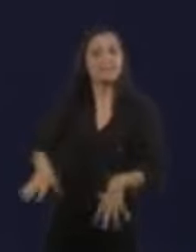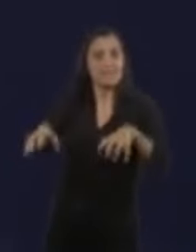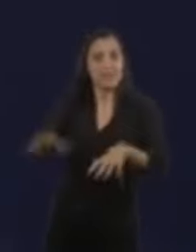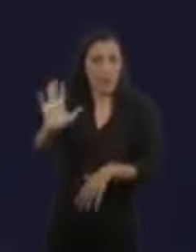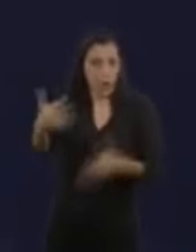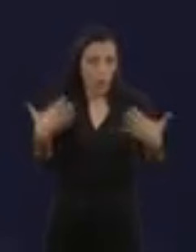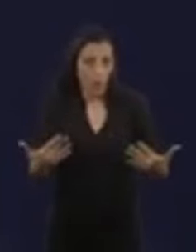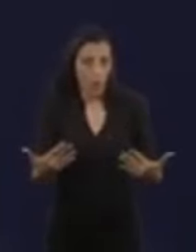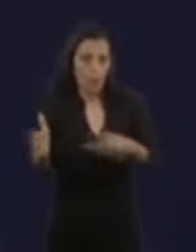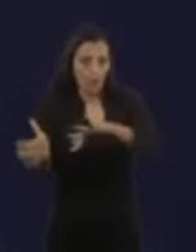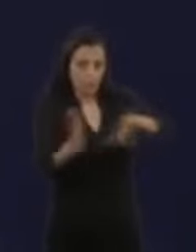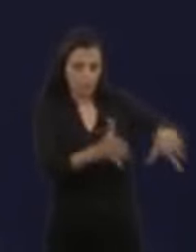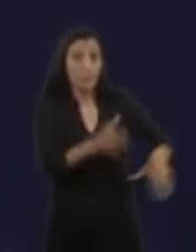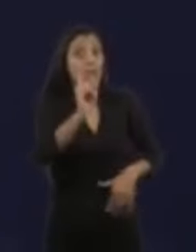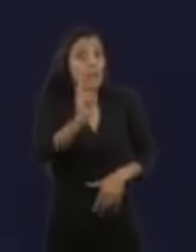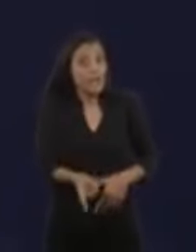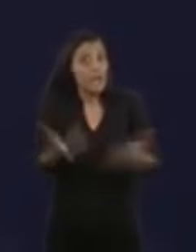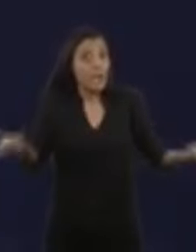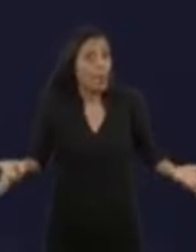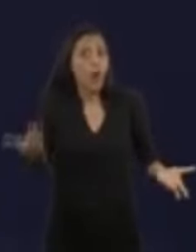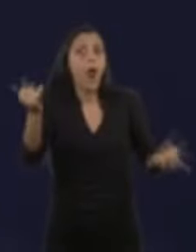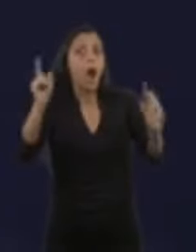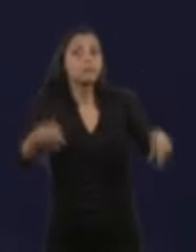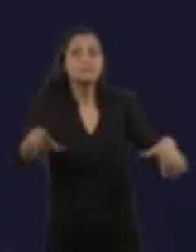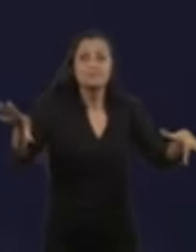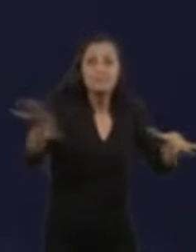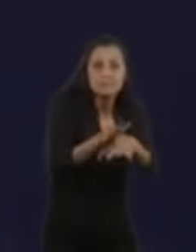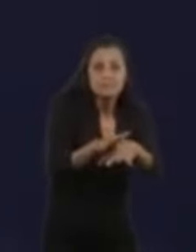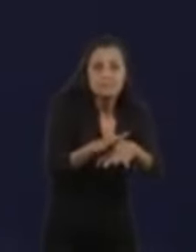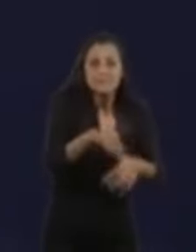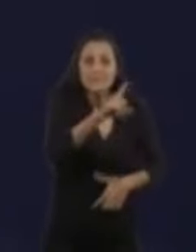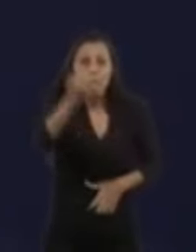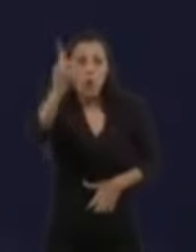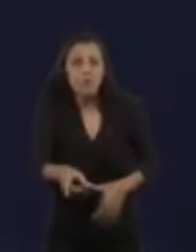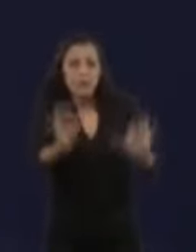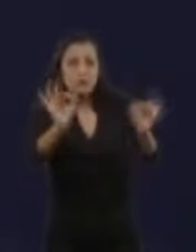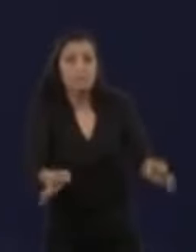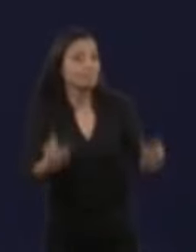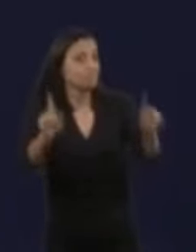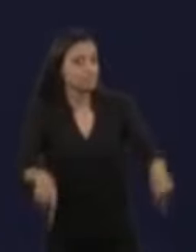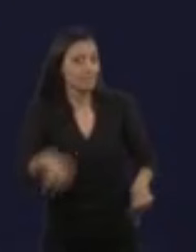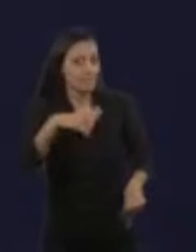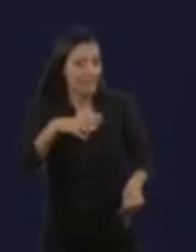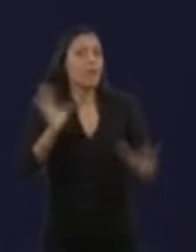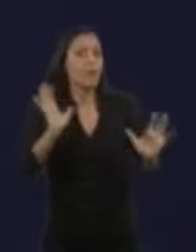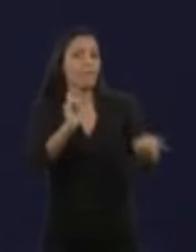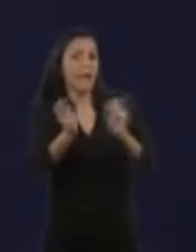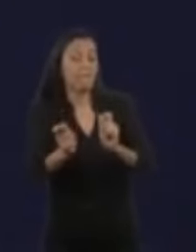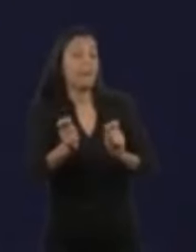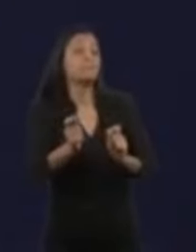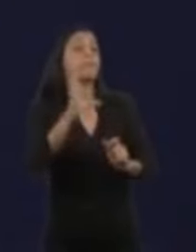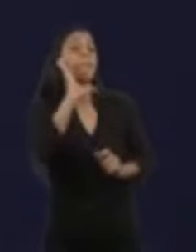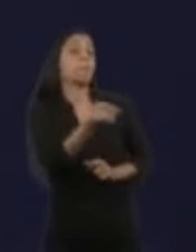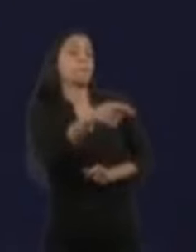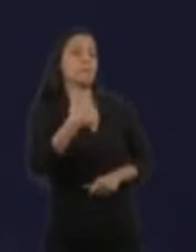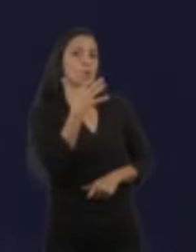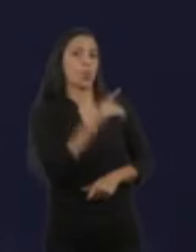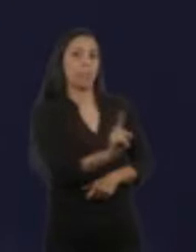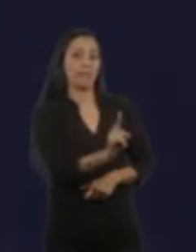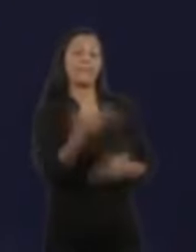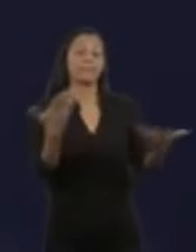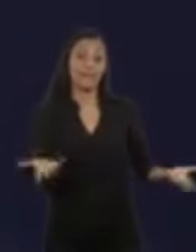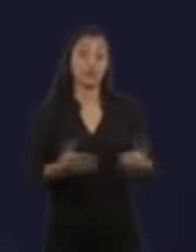meses lo que no quita sean variables inciertas pero evid no me lo entendiste por lo tanto no